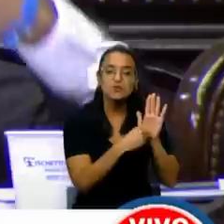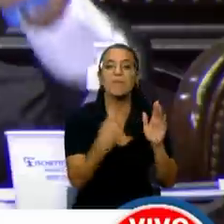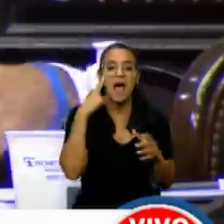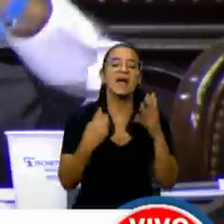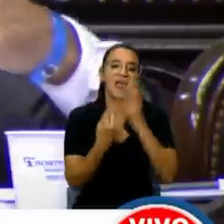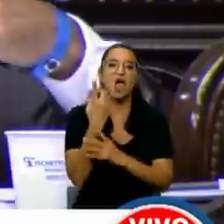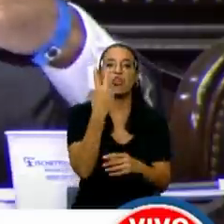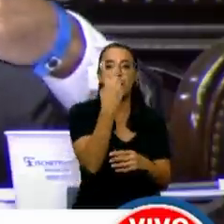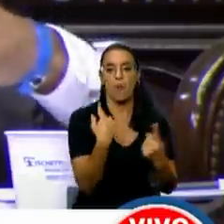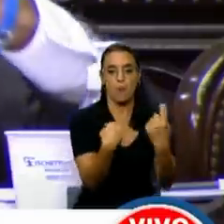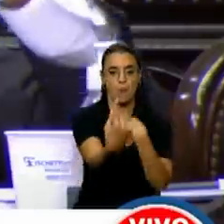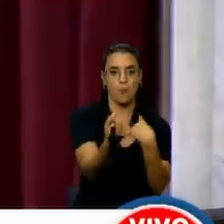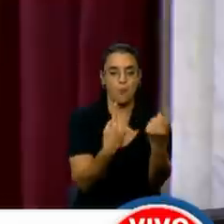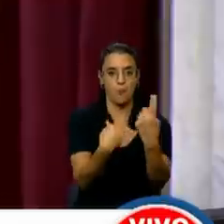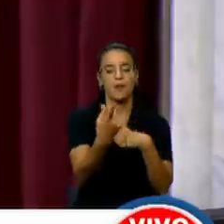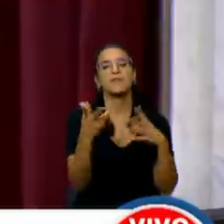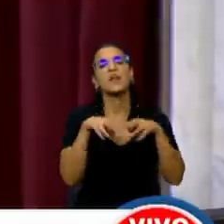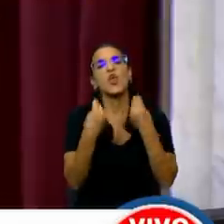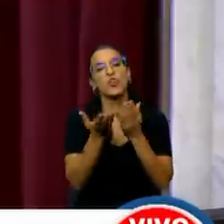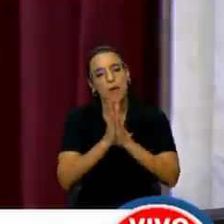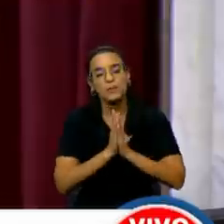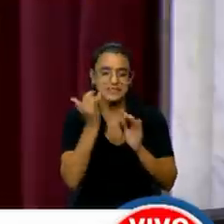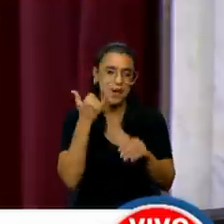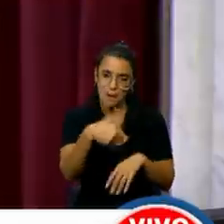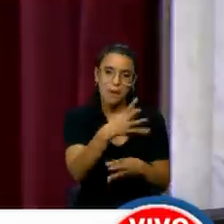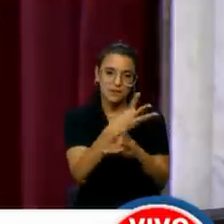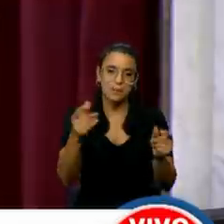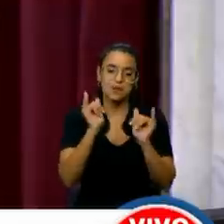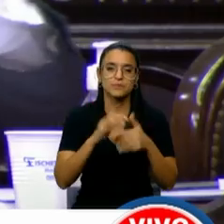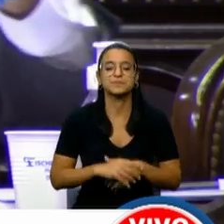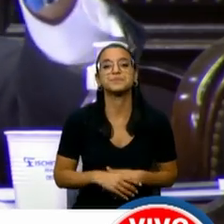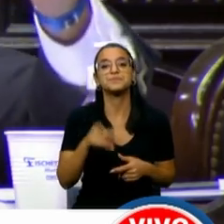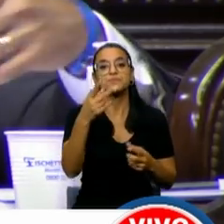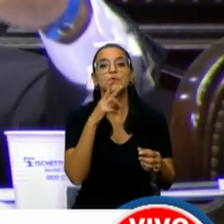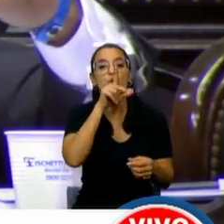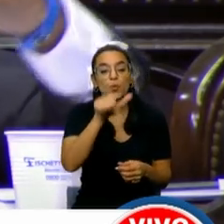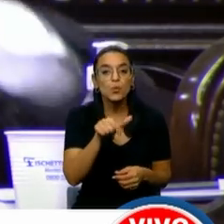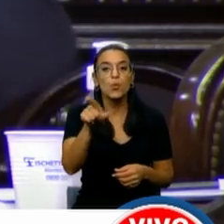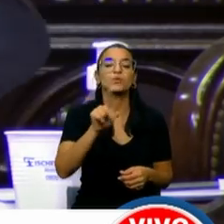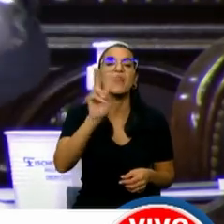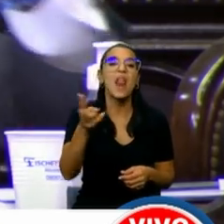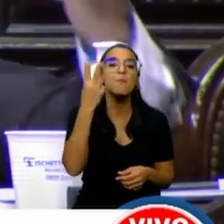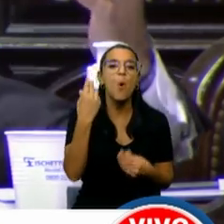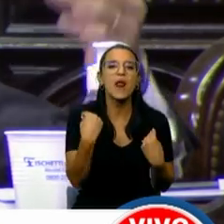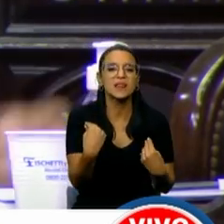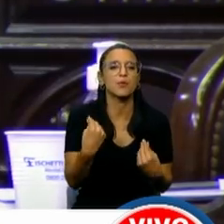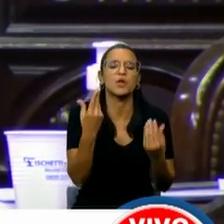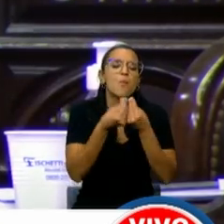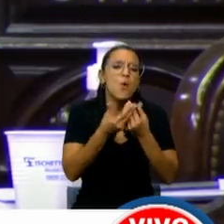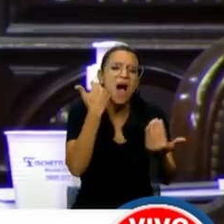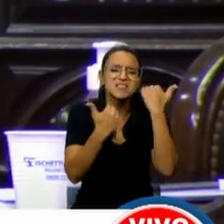crear esa doble vía ya terminó presidente en una ruta que se denomina la ruta de la muerte por la cantidad de accidentes